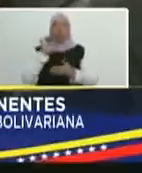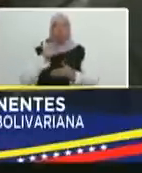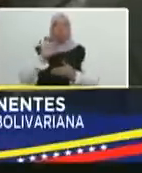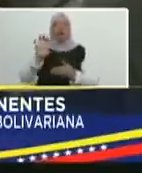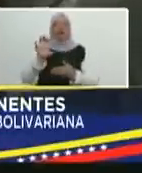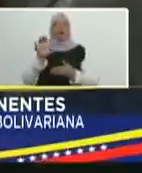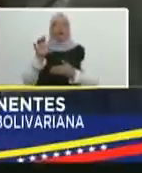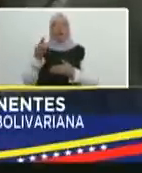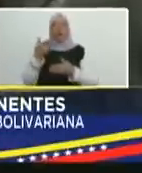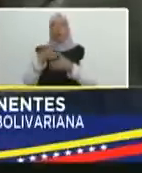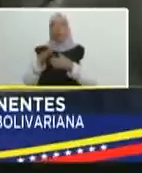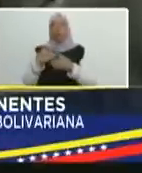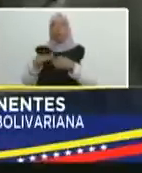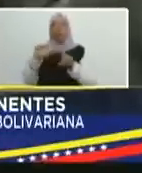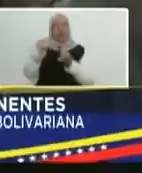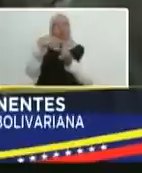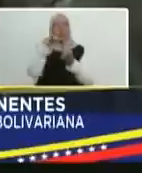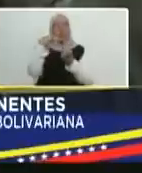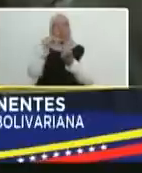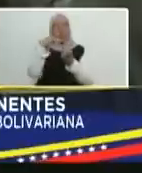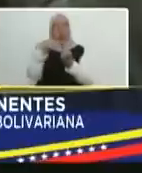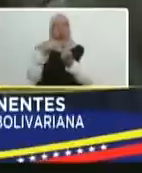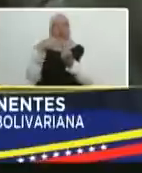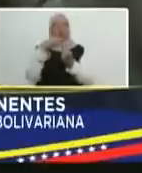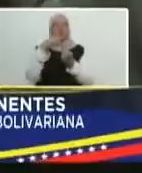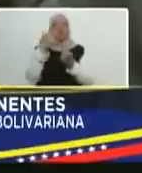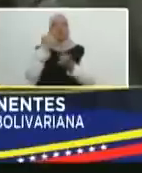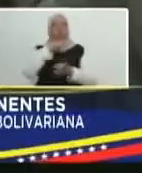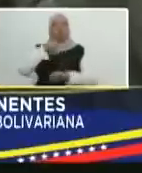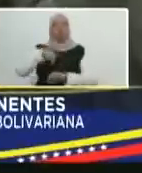en cualquier circunstancia que nos toque defenderla.